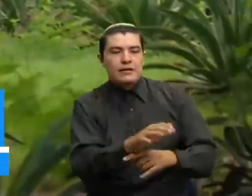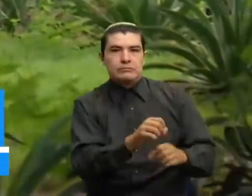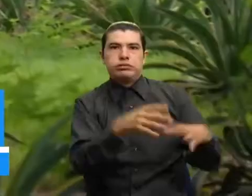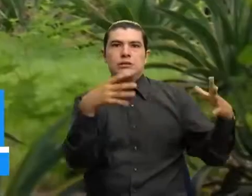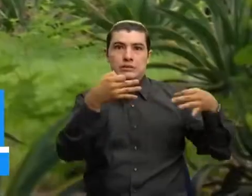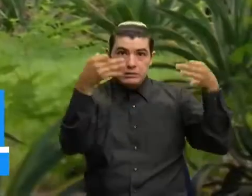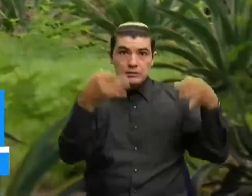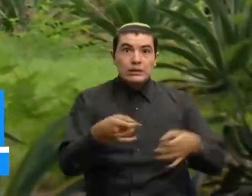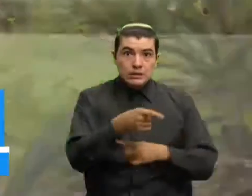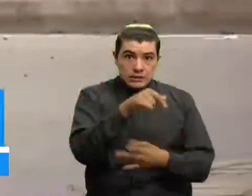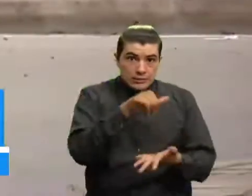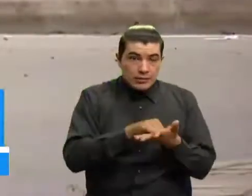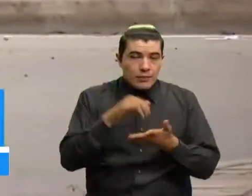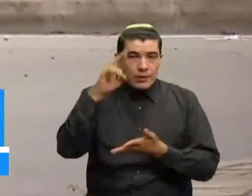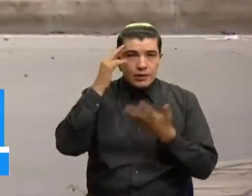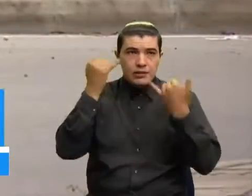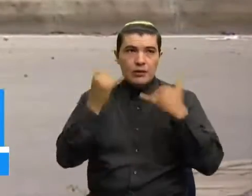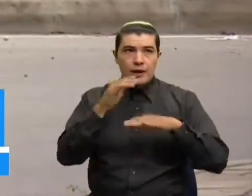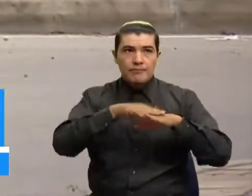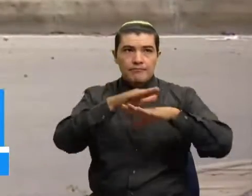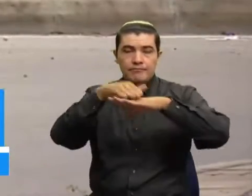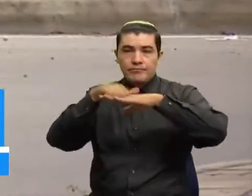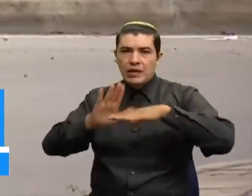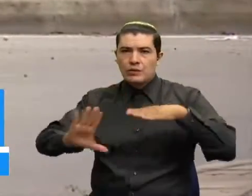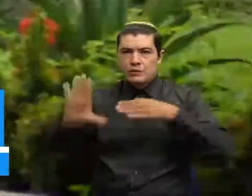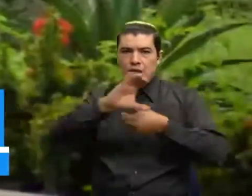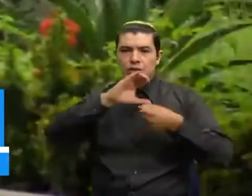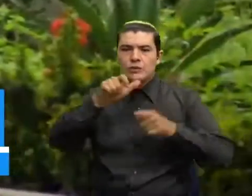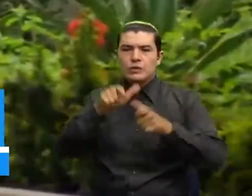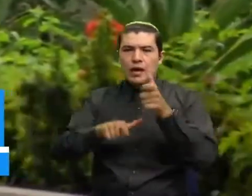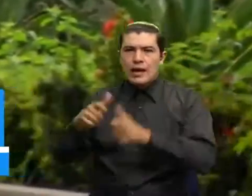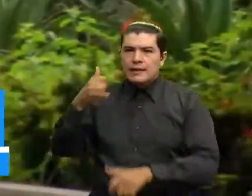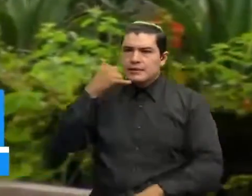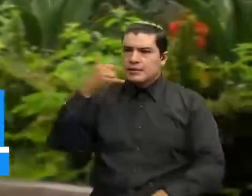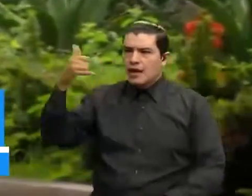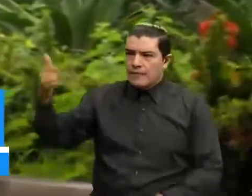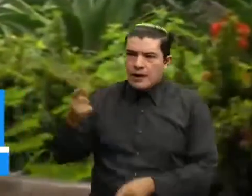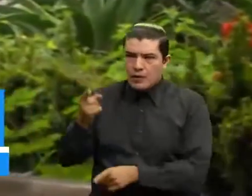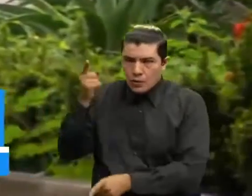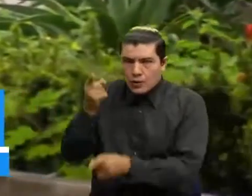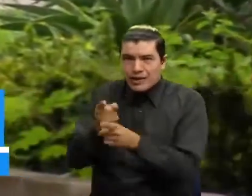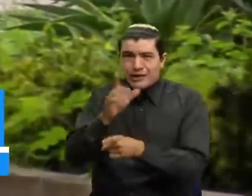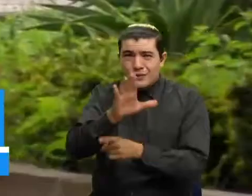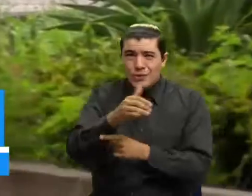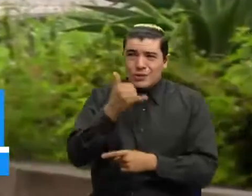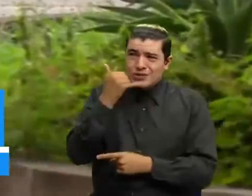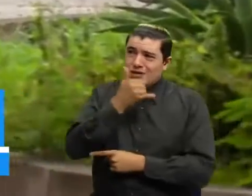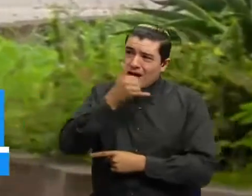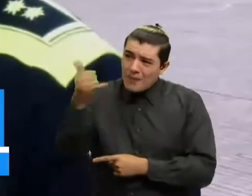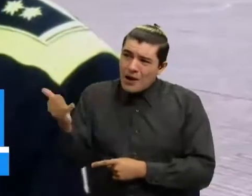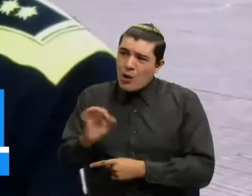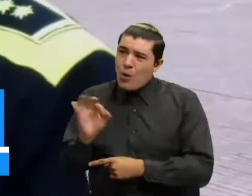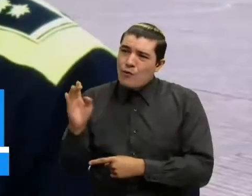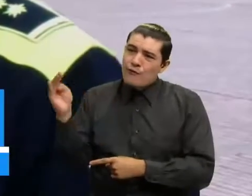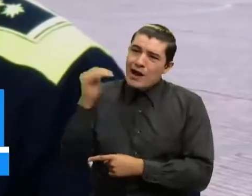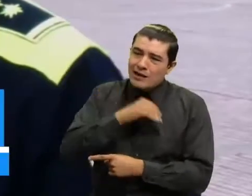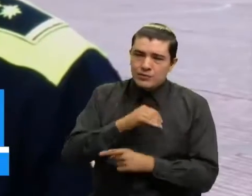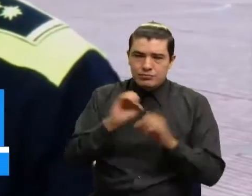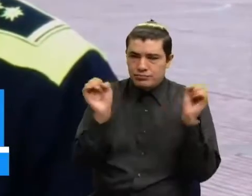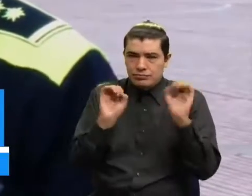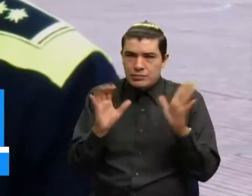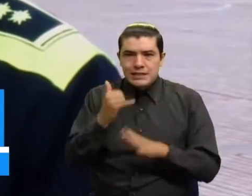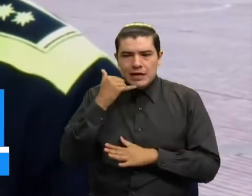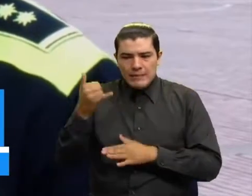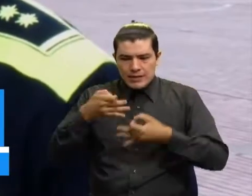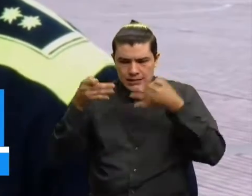llamado de la fuerza pública es hacer las denuncias de formas correctas y sensatas sin incurrir en una falsa alarma. El trabajo